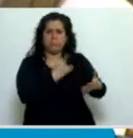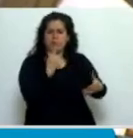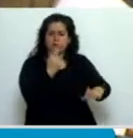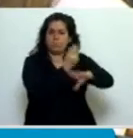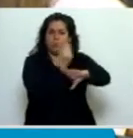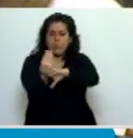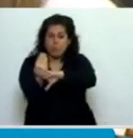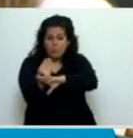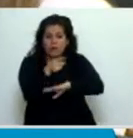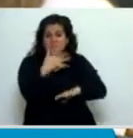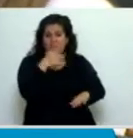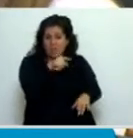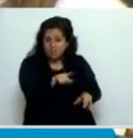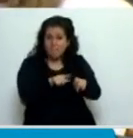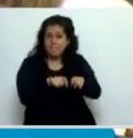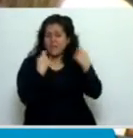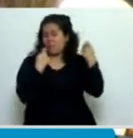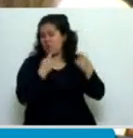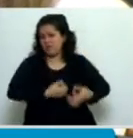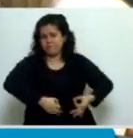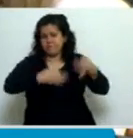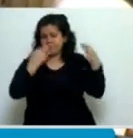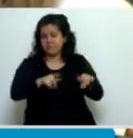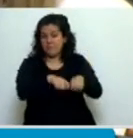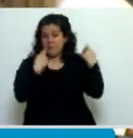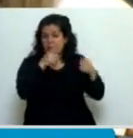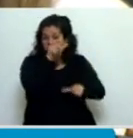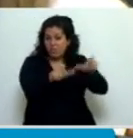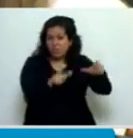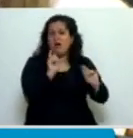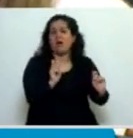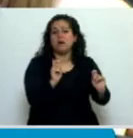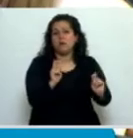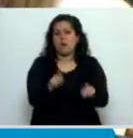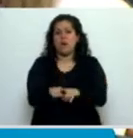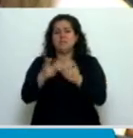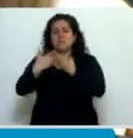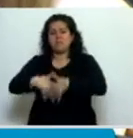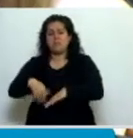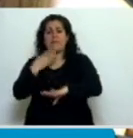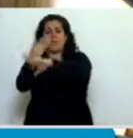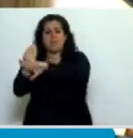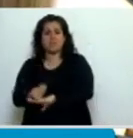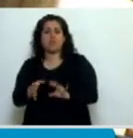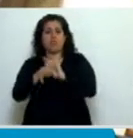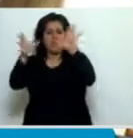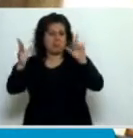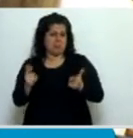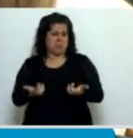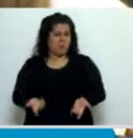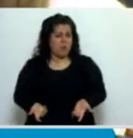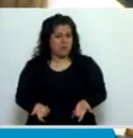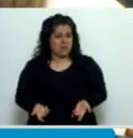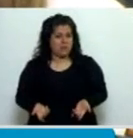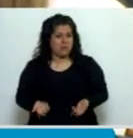representación, afecta claramente de manera inconstitucional el sistema de representación democrática.